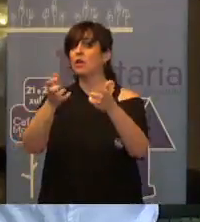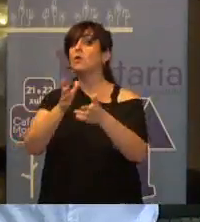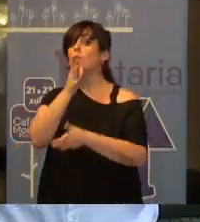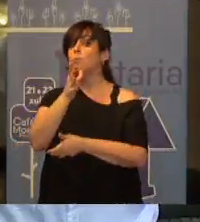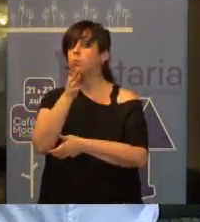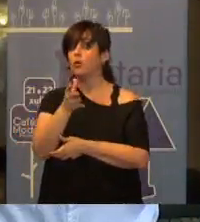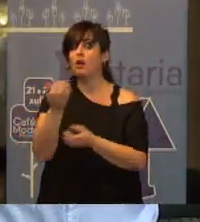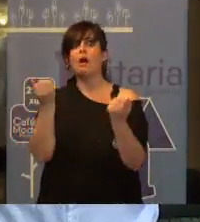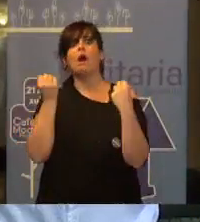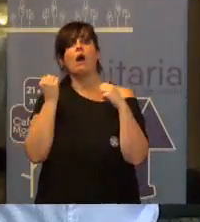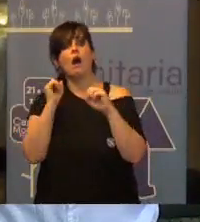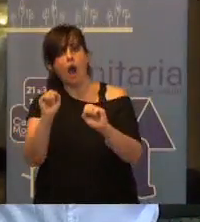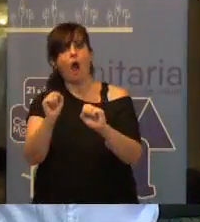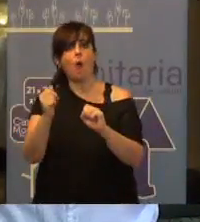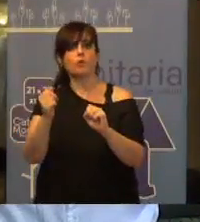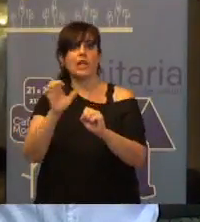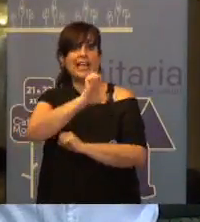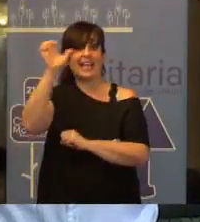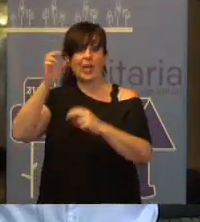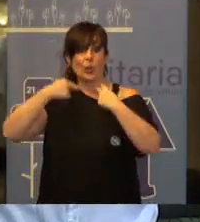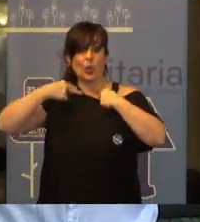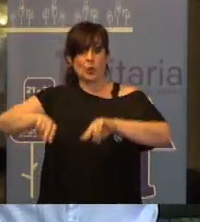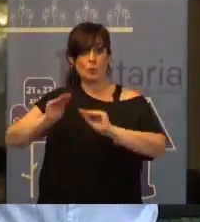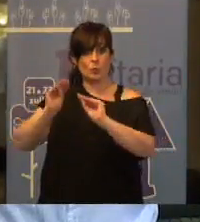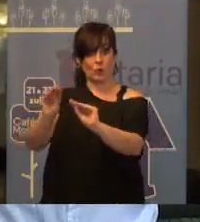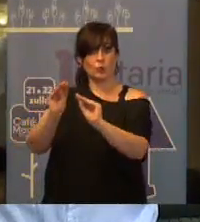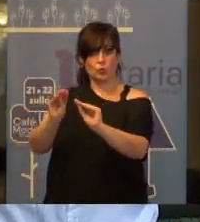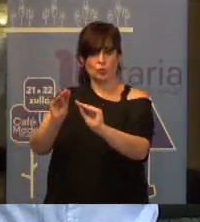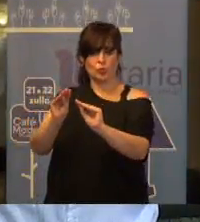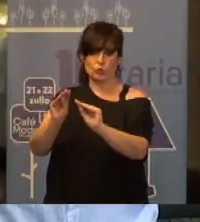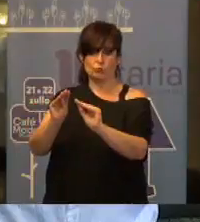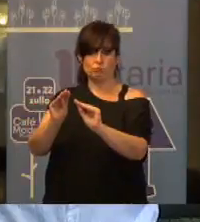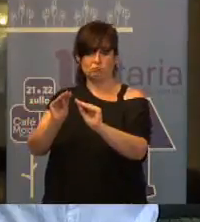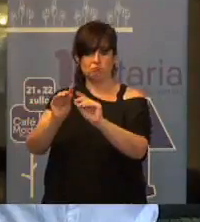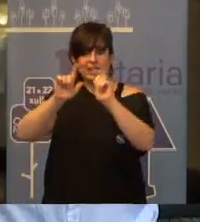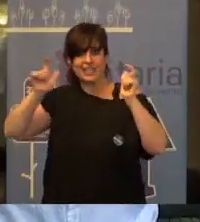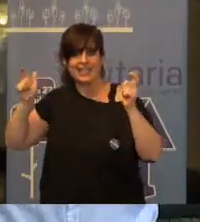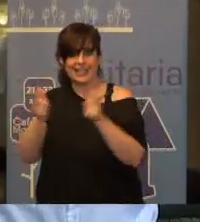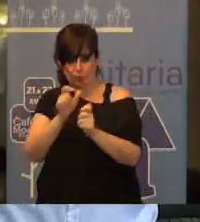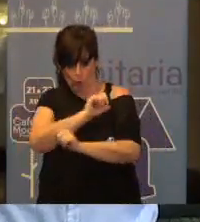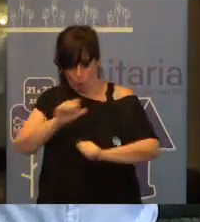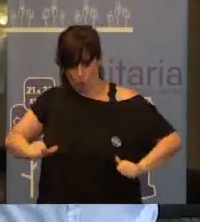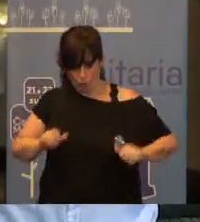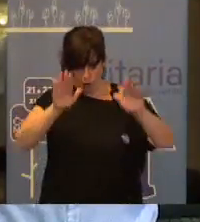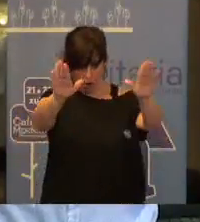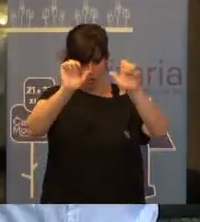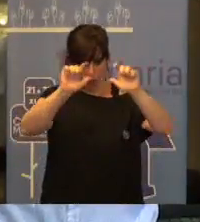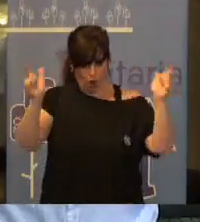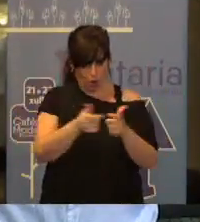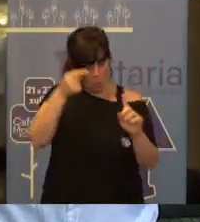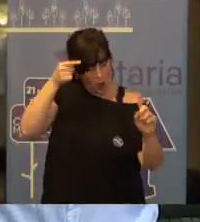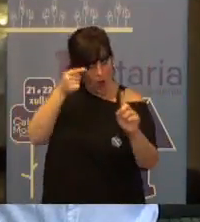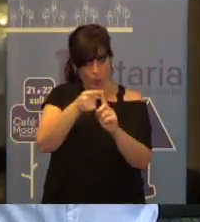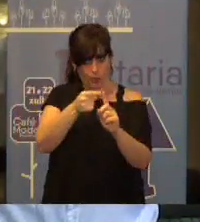a pesar de que todos os eurodiputados do Partido Socialista Portugués convocaron unha reunión en Portugal para intentar impedir o acordo